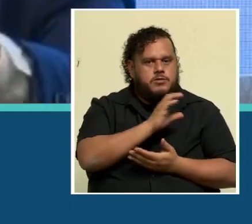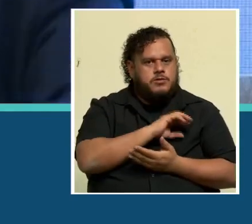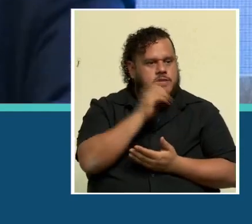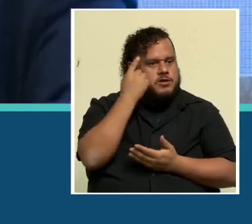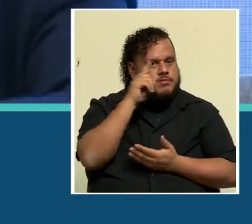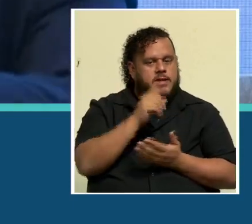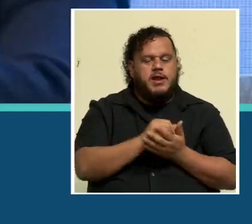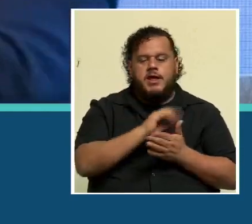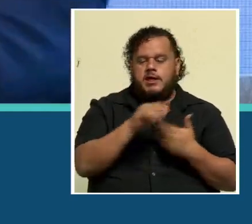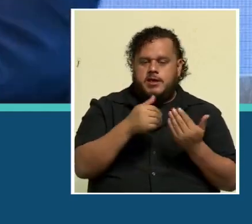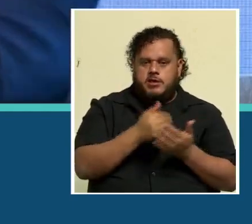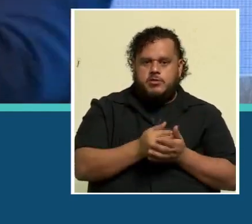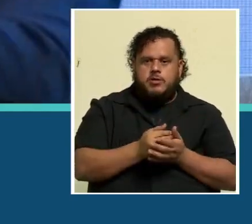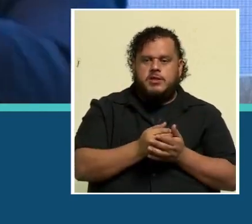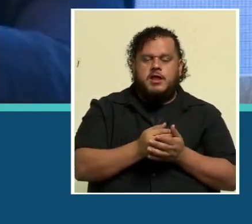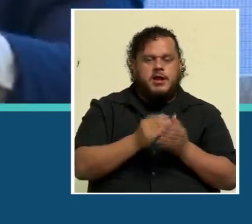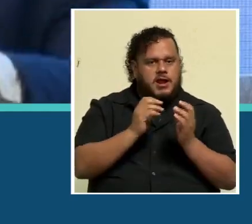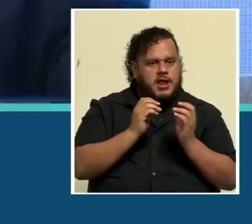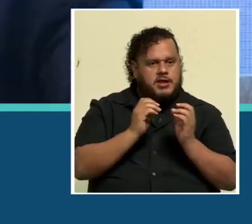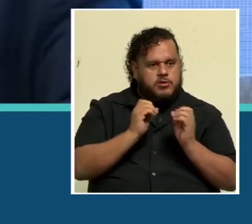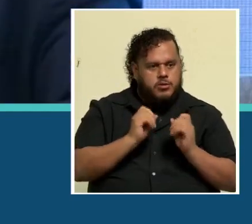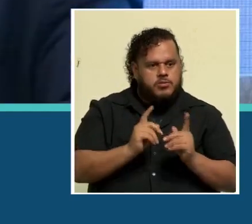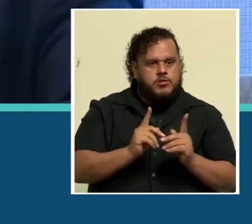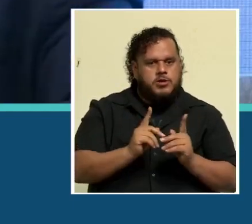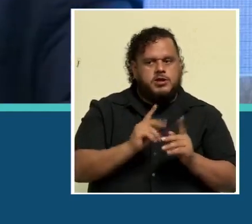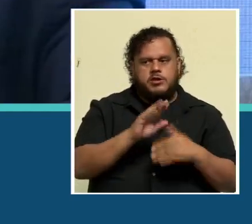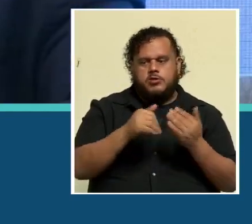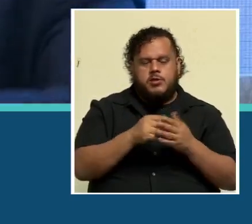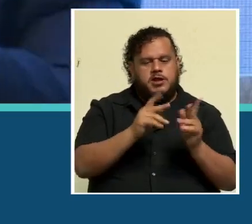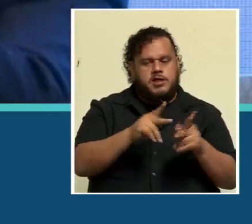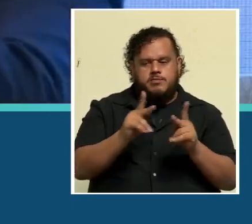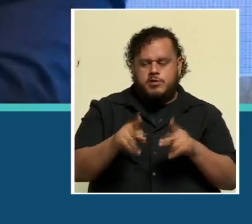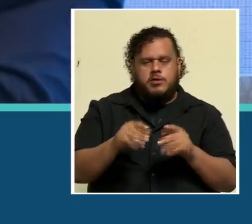que todas las opciones puedan tener